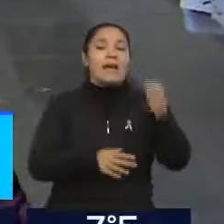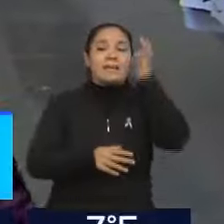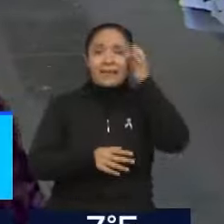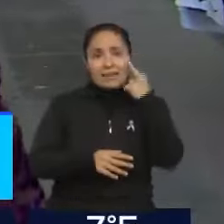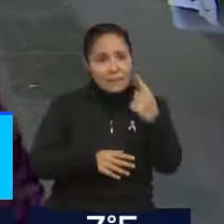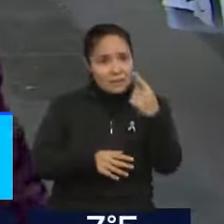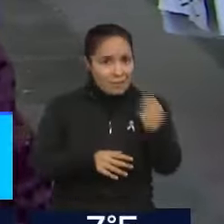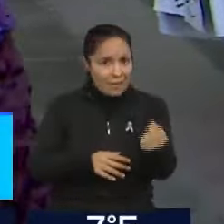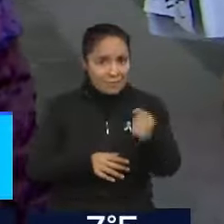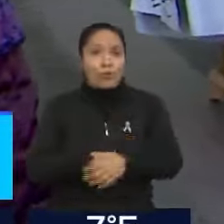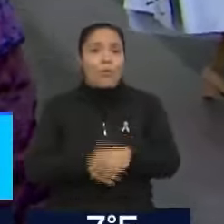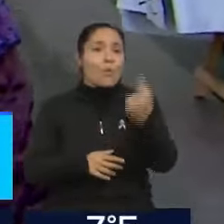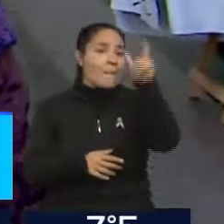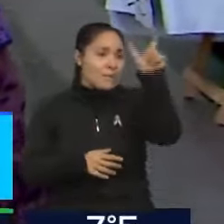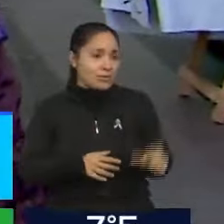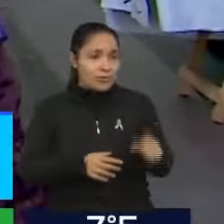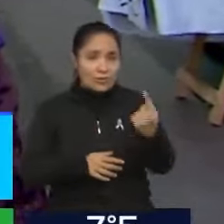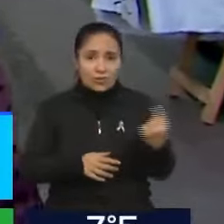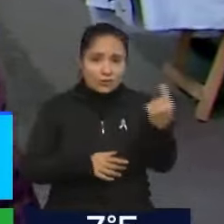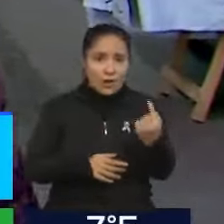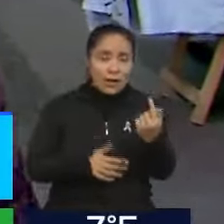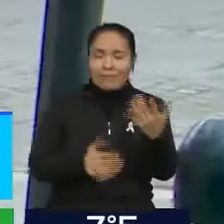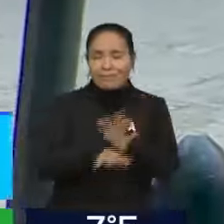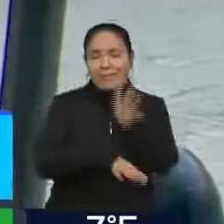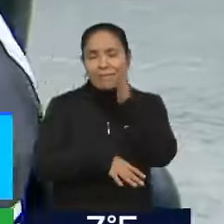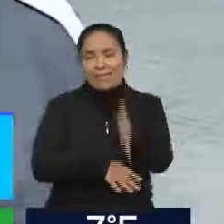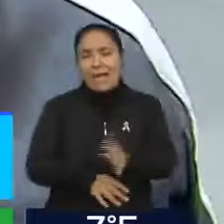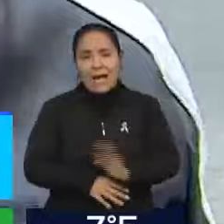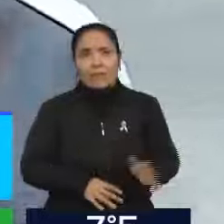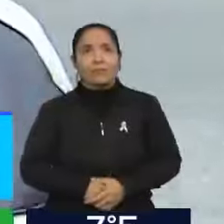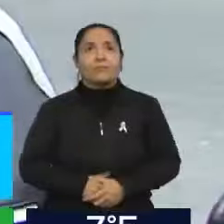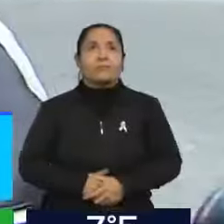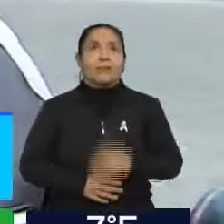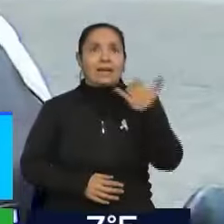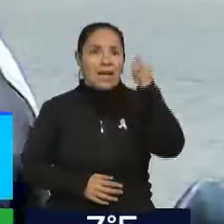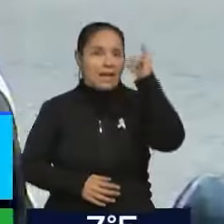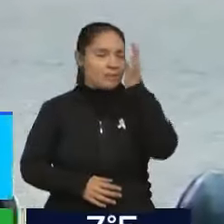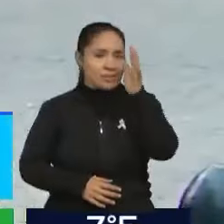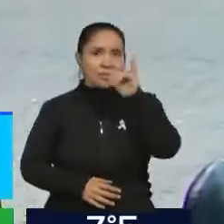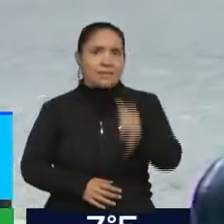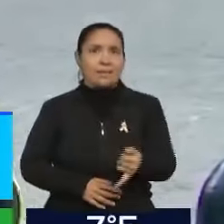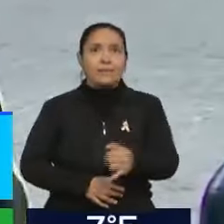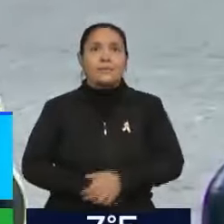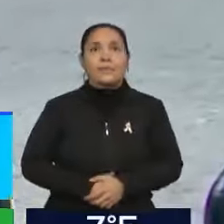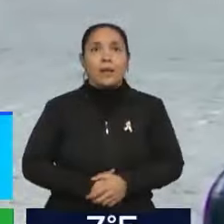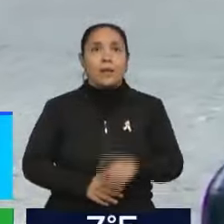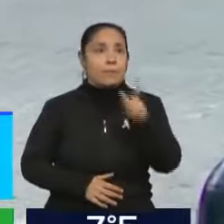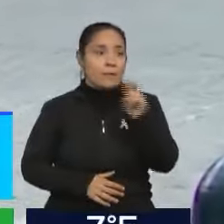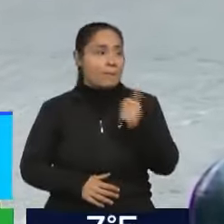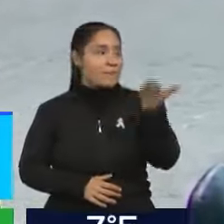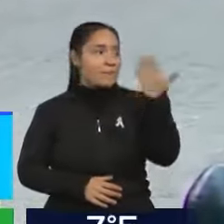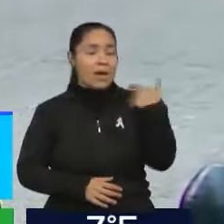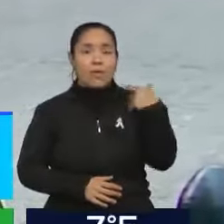pesos. ¿Y para una persona sola? Es una barbaridad. Es la más cara del país, sí. ¿Cómo está pagando? Y el mes pasado me